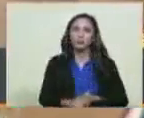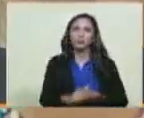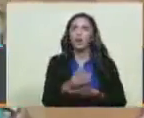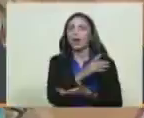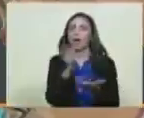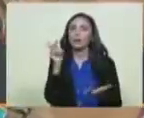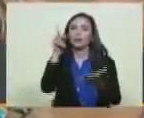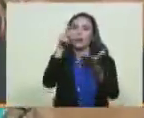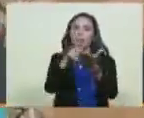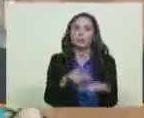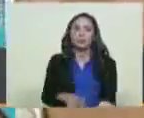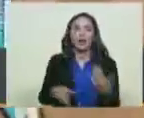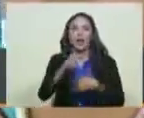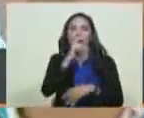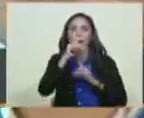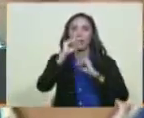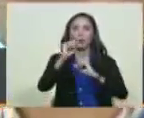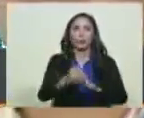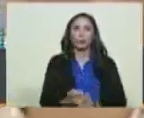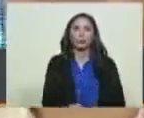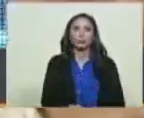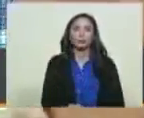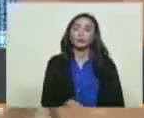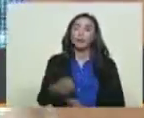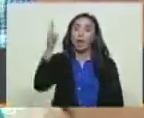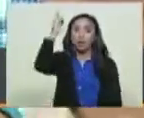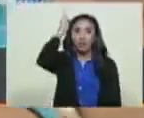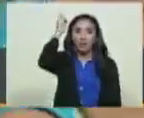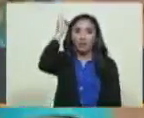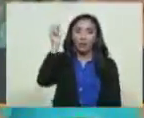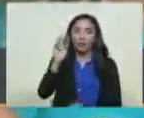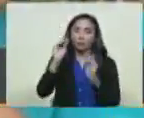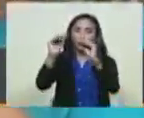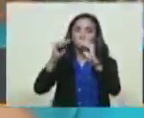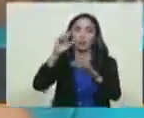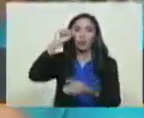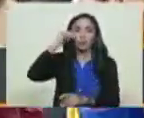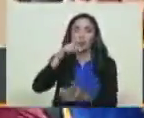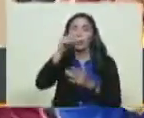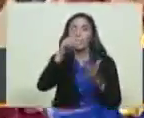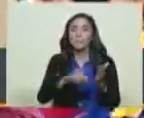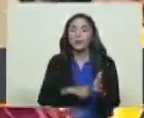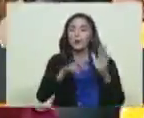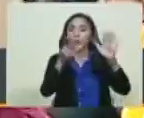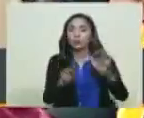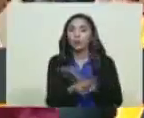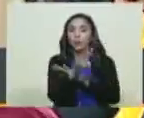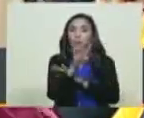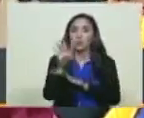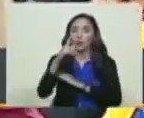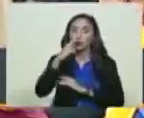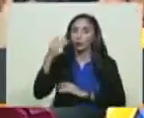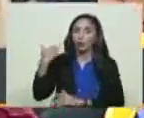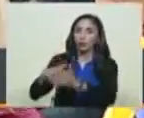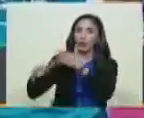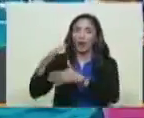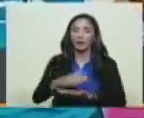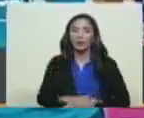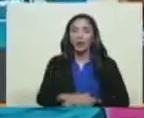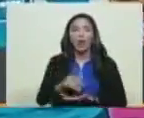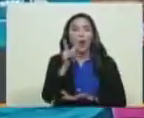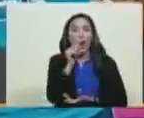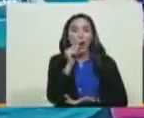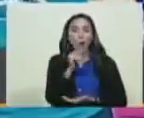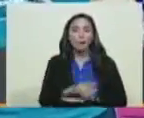iba a estar nicolás maduro y desde perú también recordamos que en 1824 nuestro gran mariscal de ayacucho